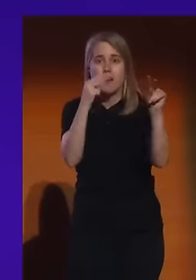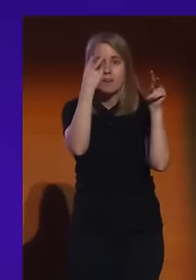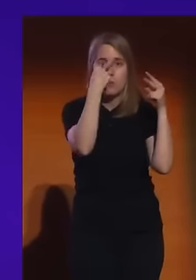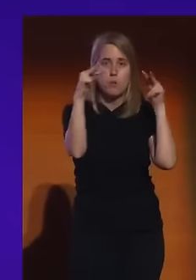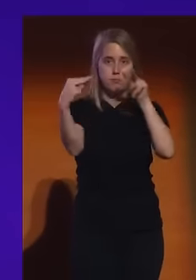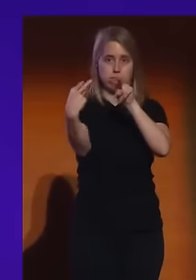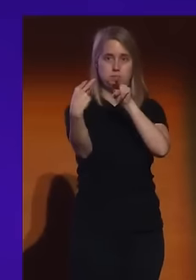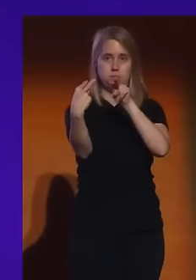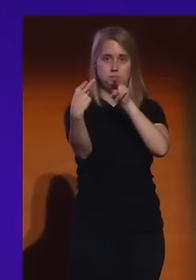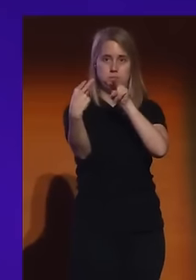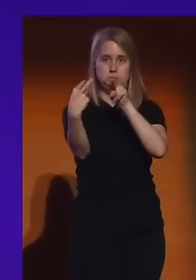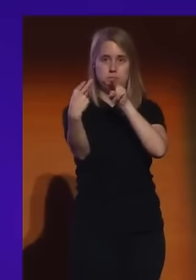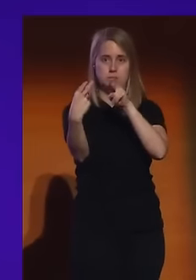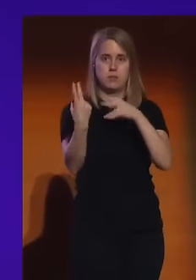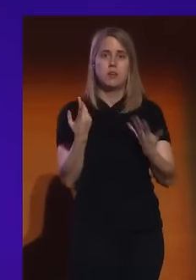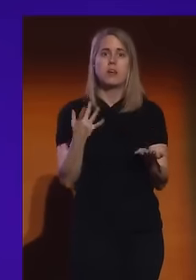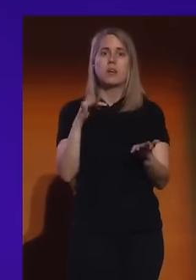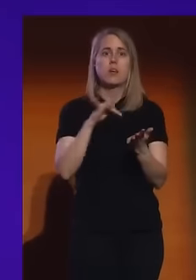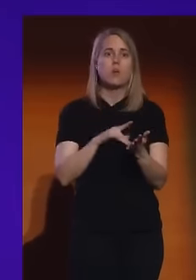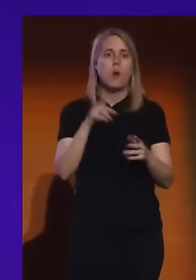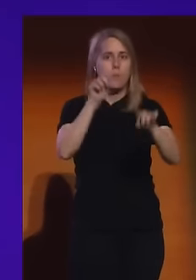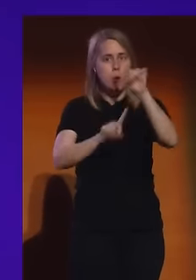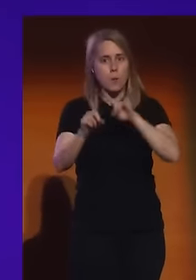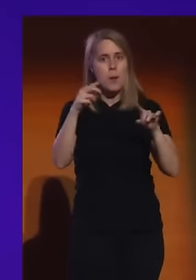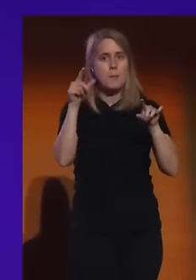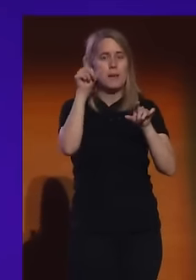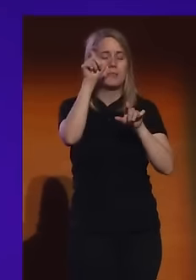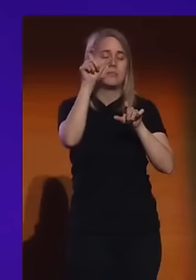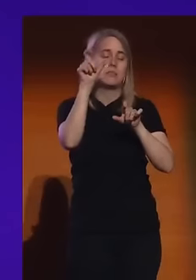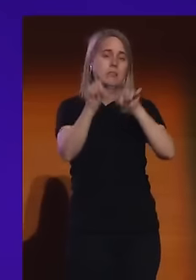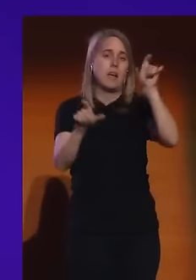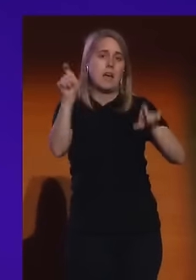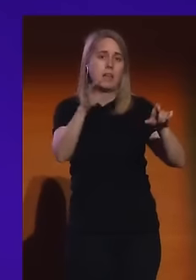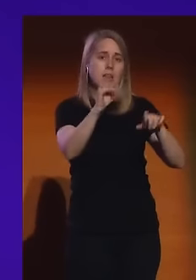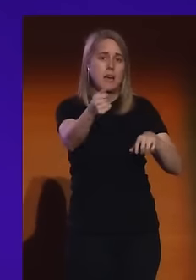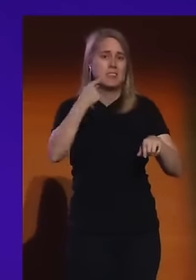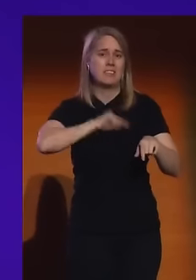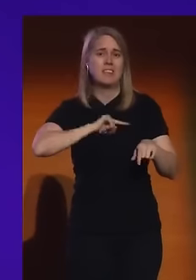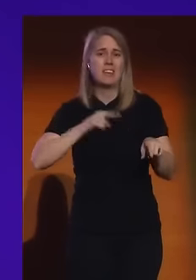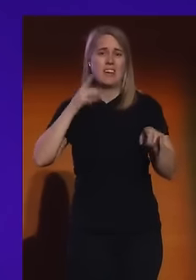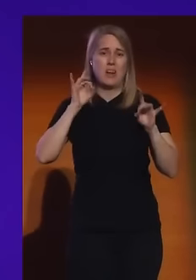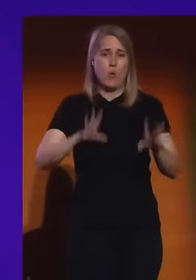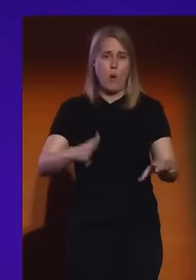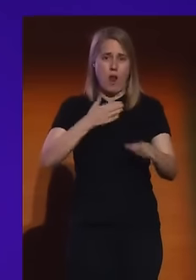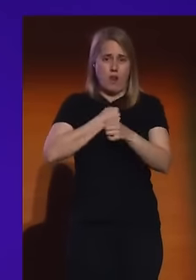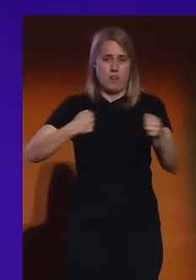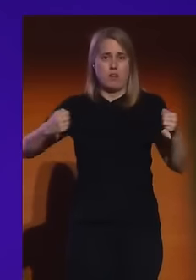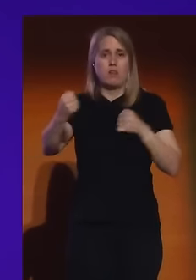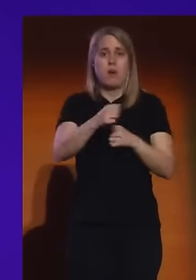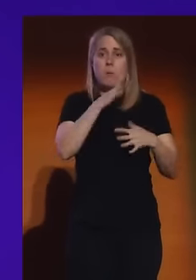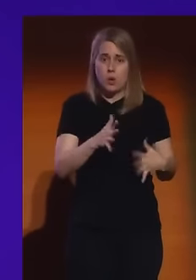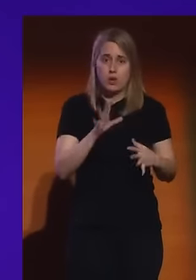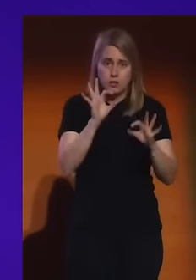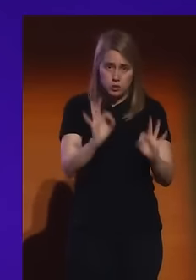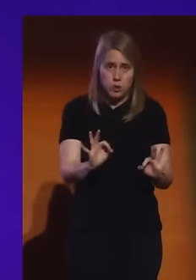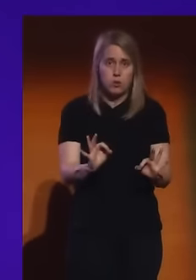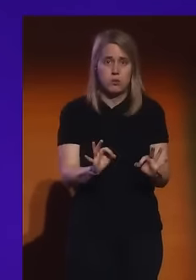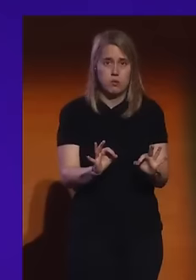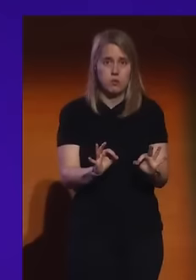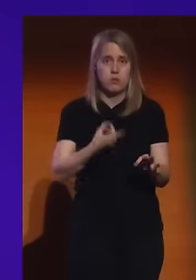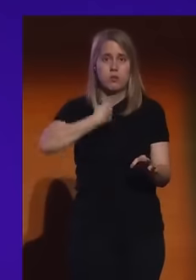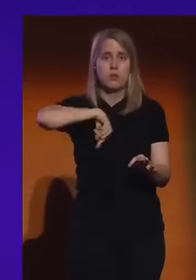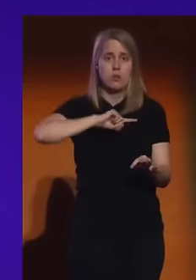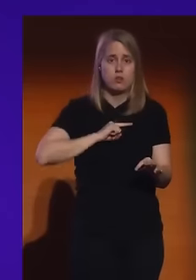mirándole a los ojos y sintiendo los problemas de la gente como si fueran nuestros problemas porque lo son porque